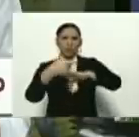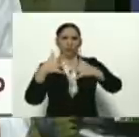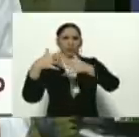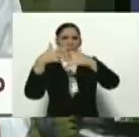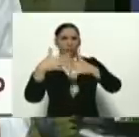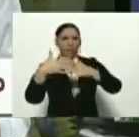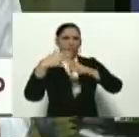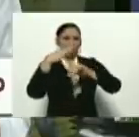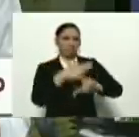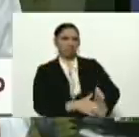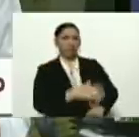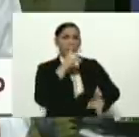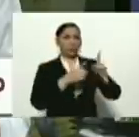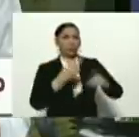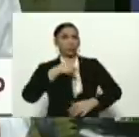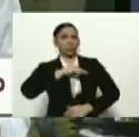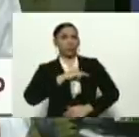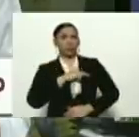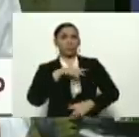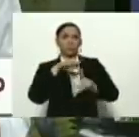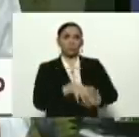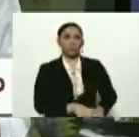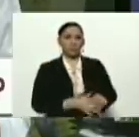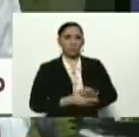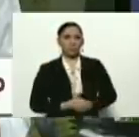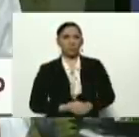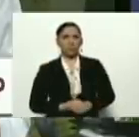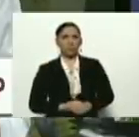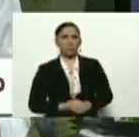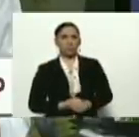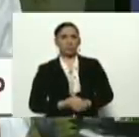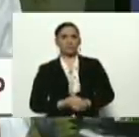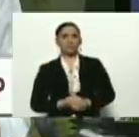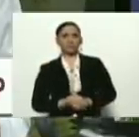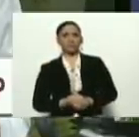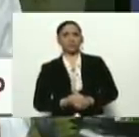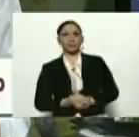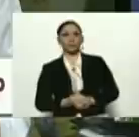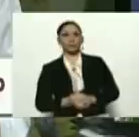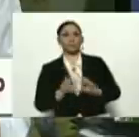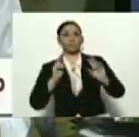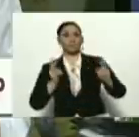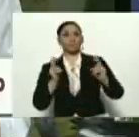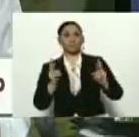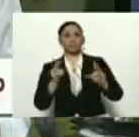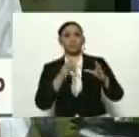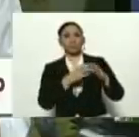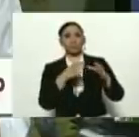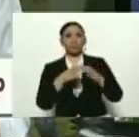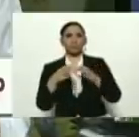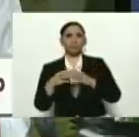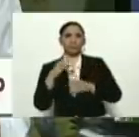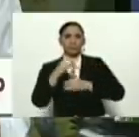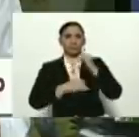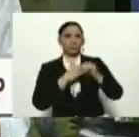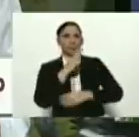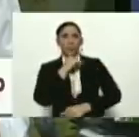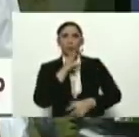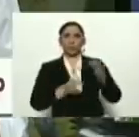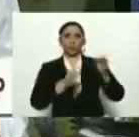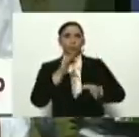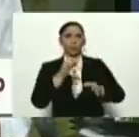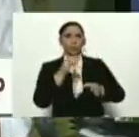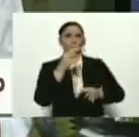que algunos de nosotros estamos sometidos en el contexto de un orden internacional injusto que compromete el